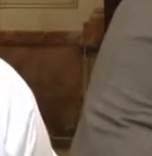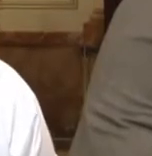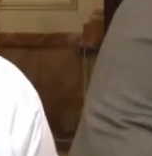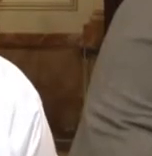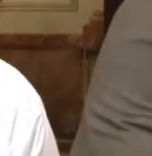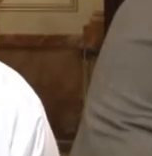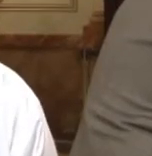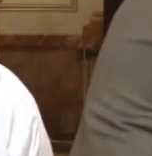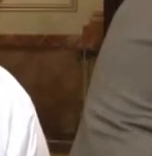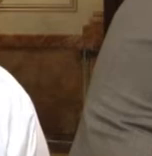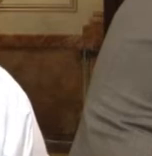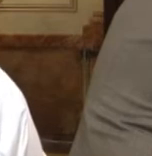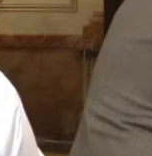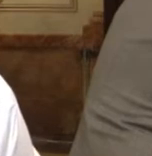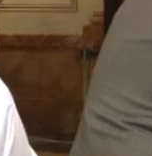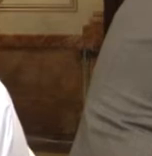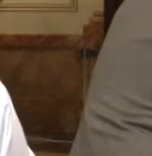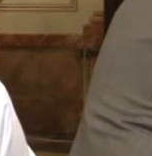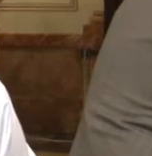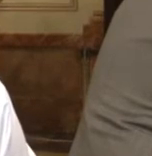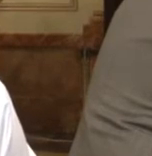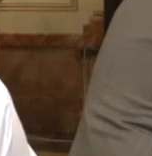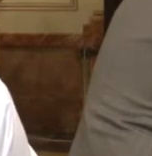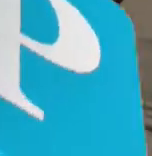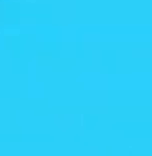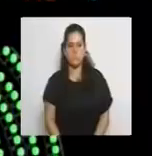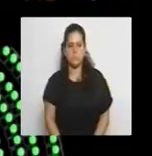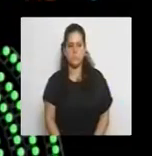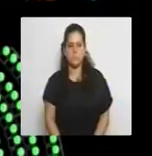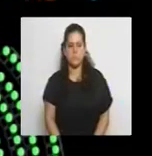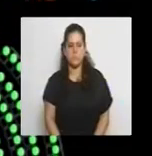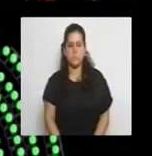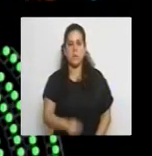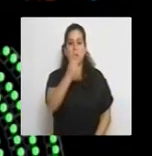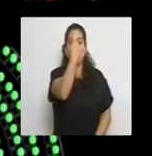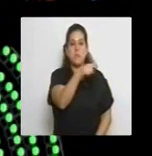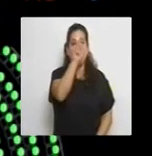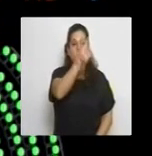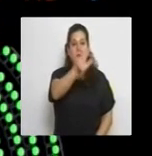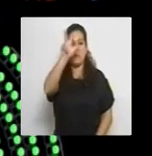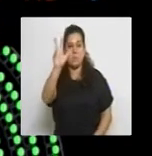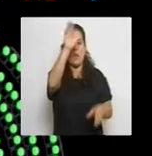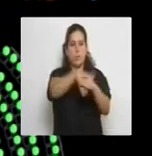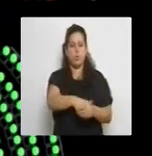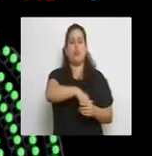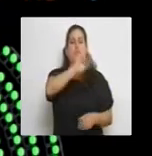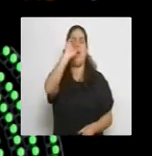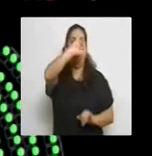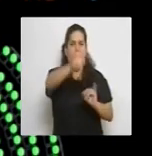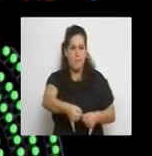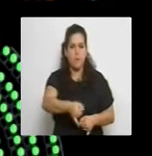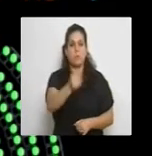profundizando la distribución de la riqueza nacional que es el desafío más importante que tenemos 133 votos afirmativos